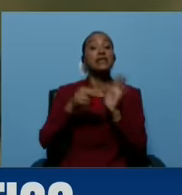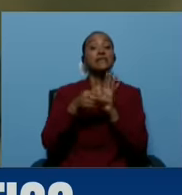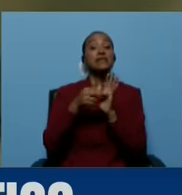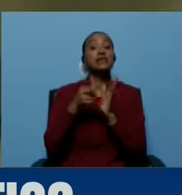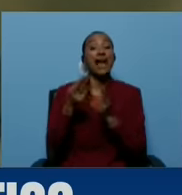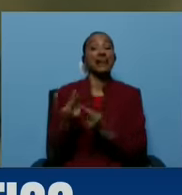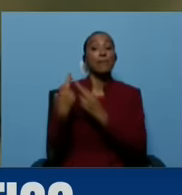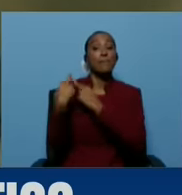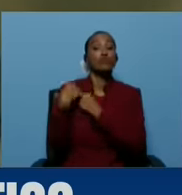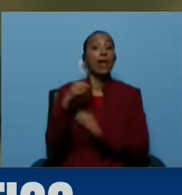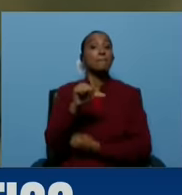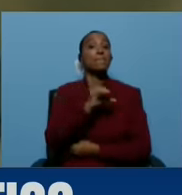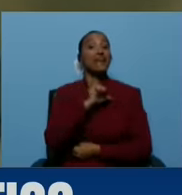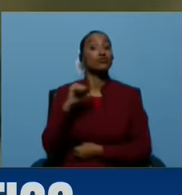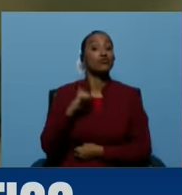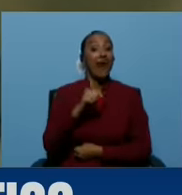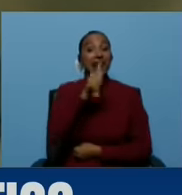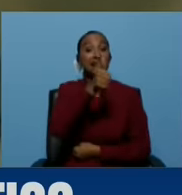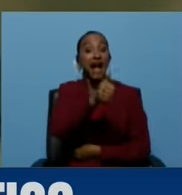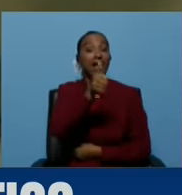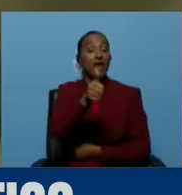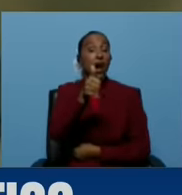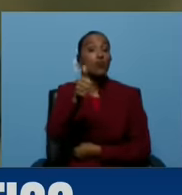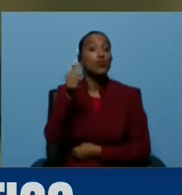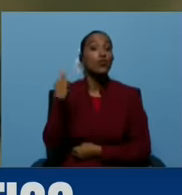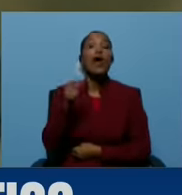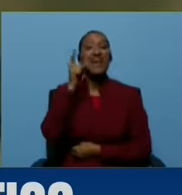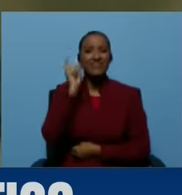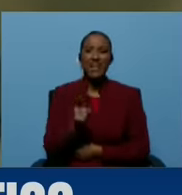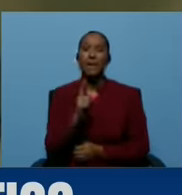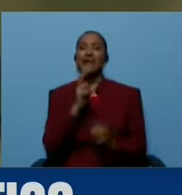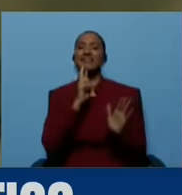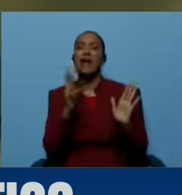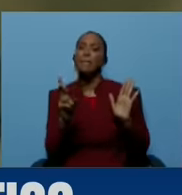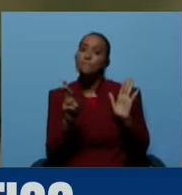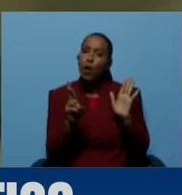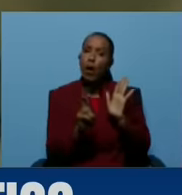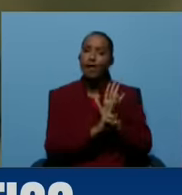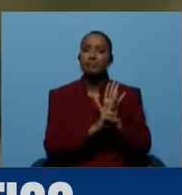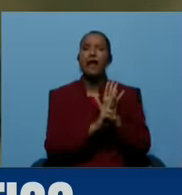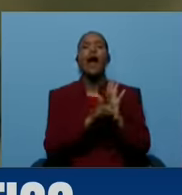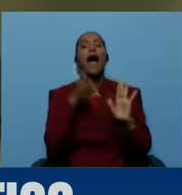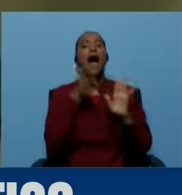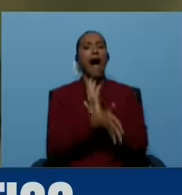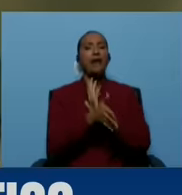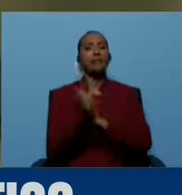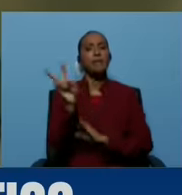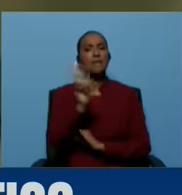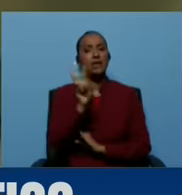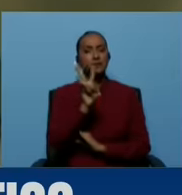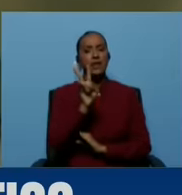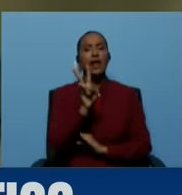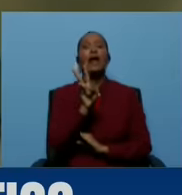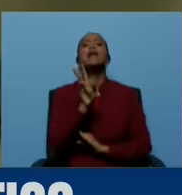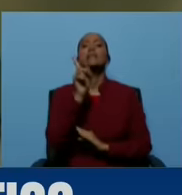personal, y que deben responder ante el país y ante la justicia